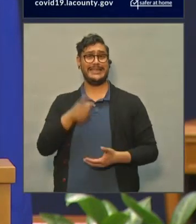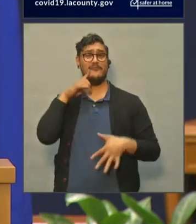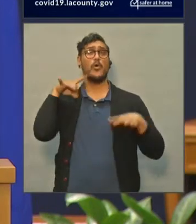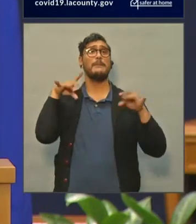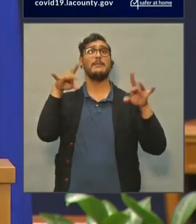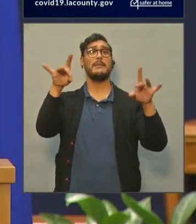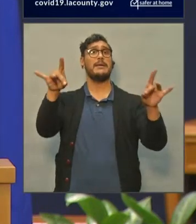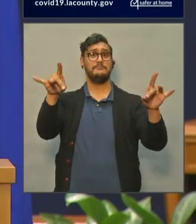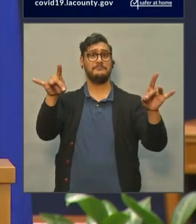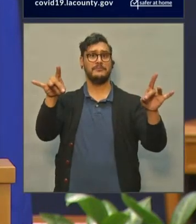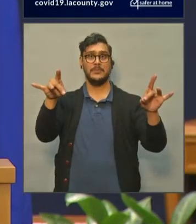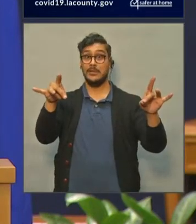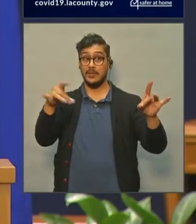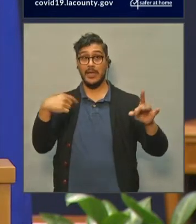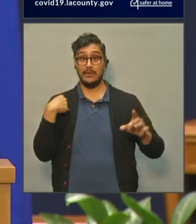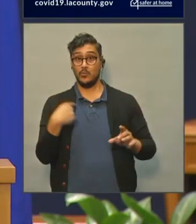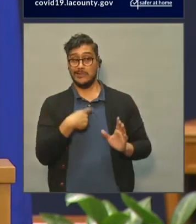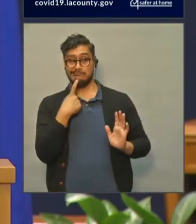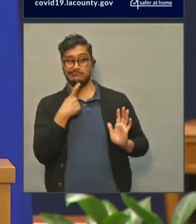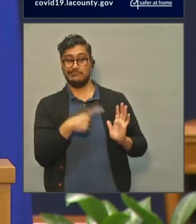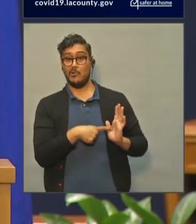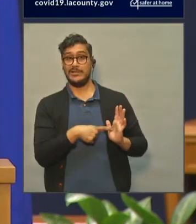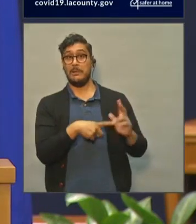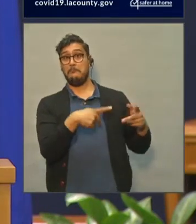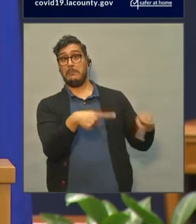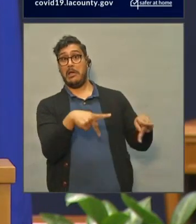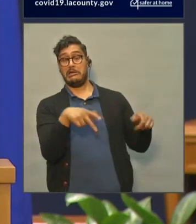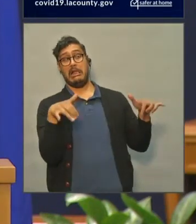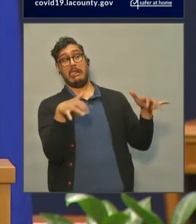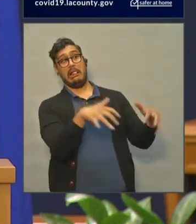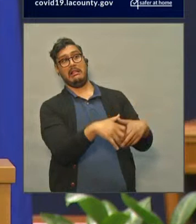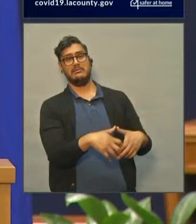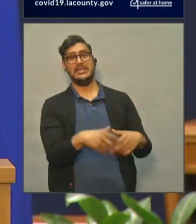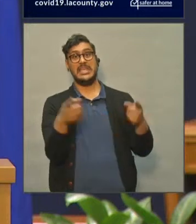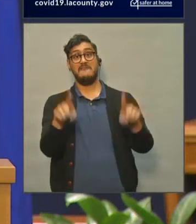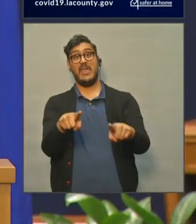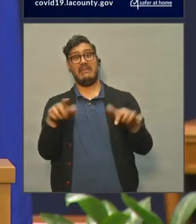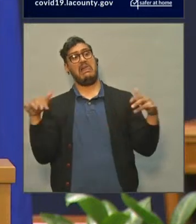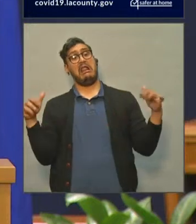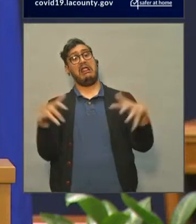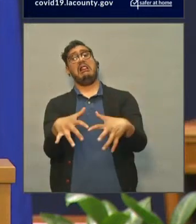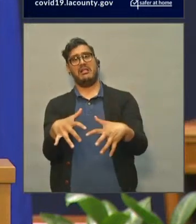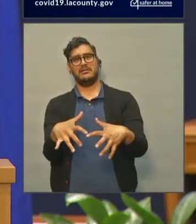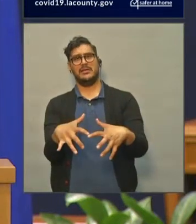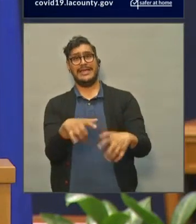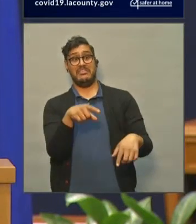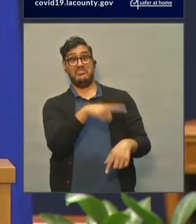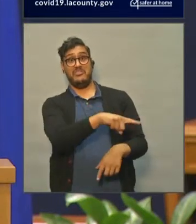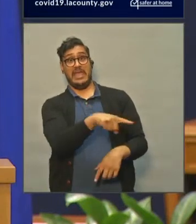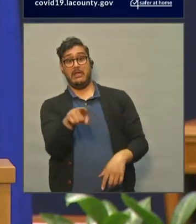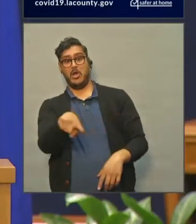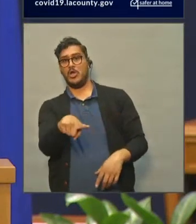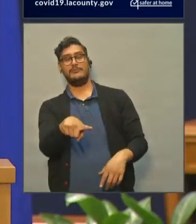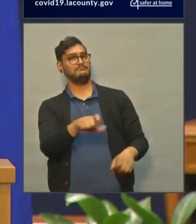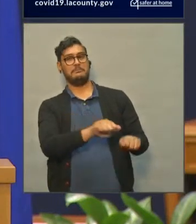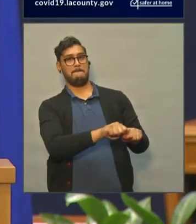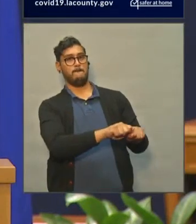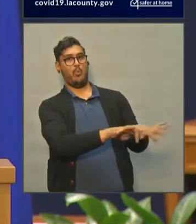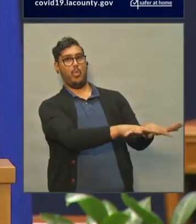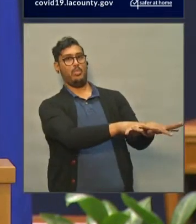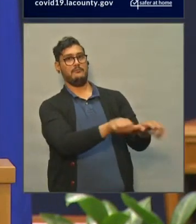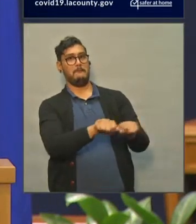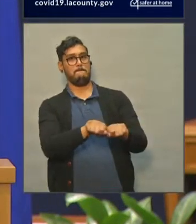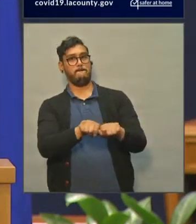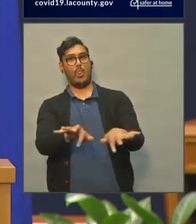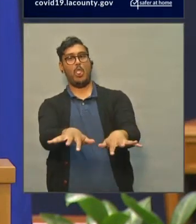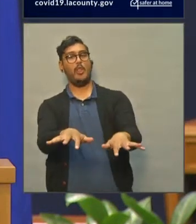y reuniones hace poco que han resultado en nuevas infecciones. Entonces, este fin de semana,